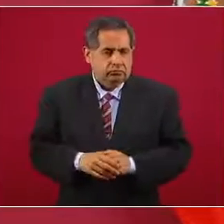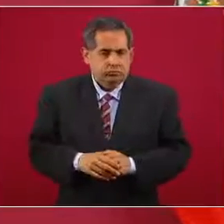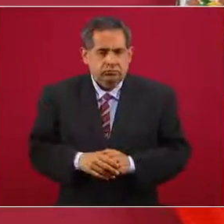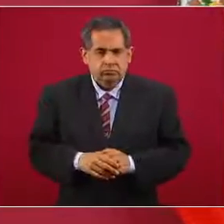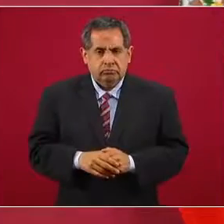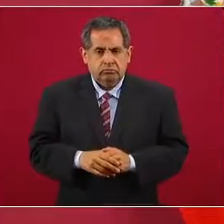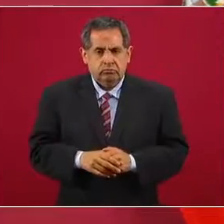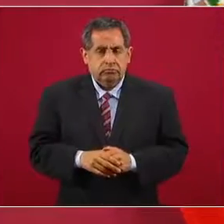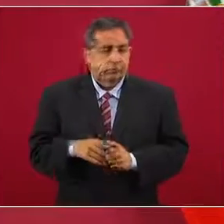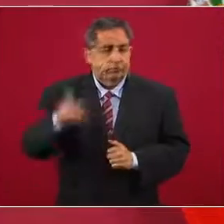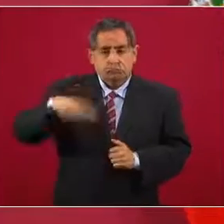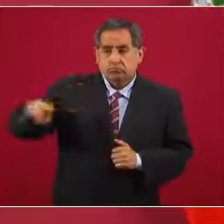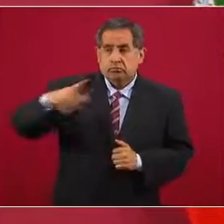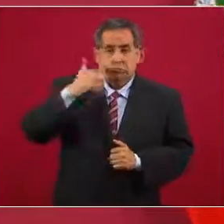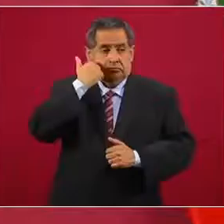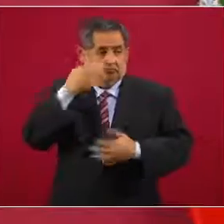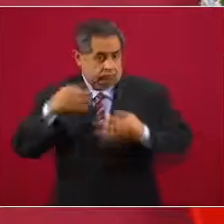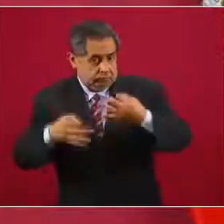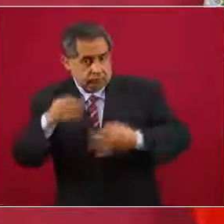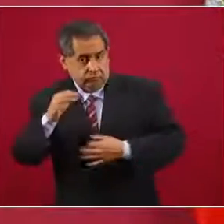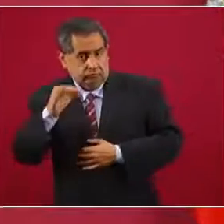si quiere eso o no